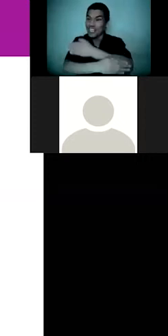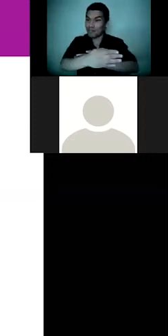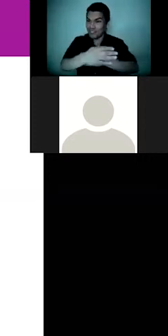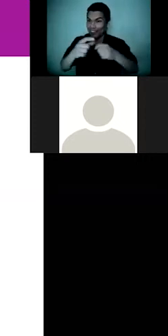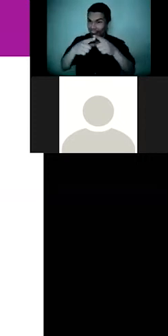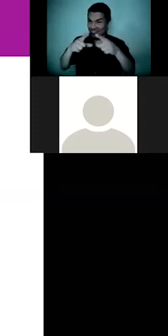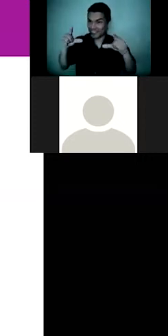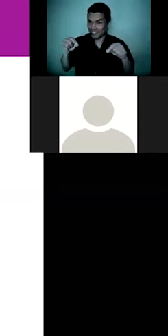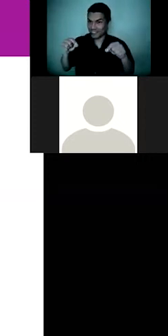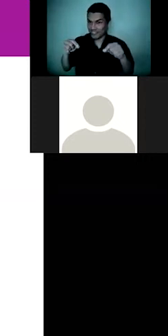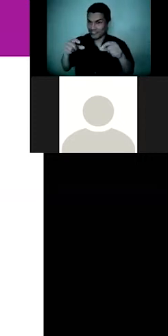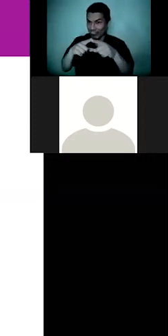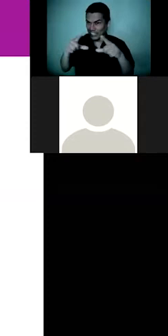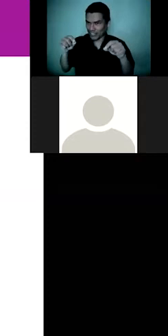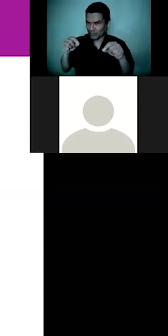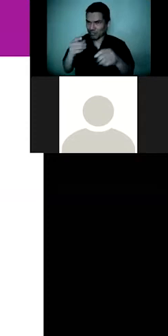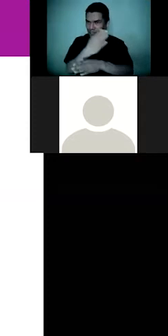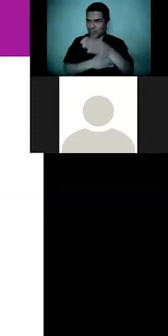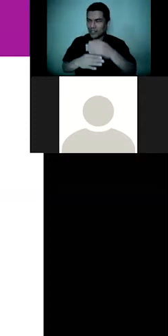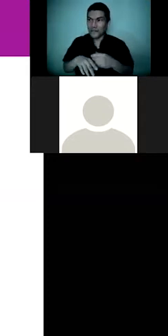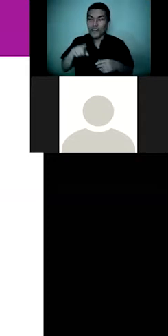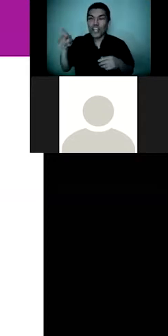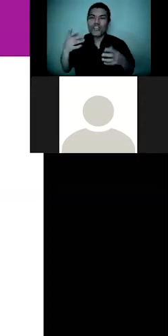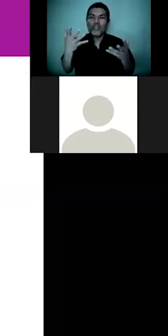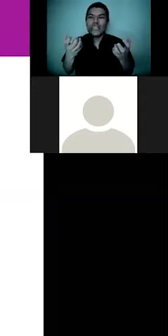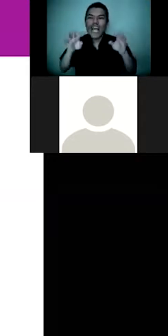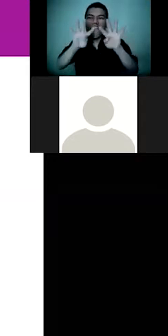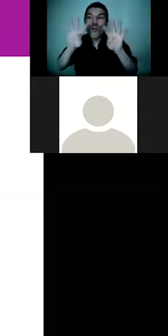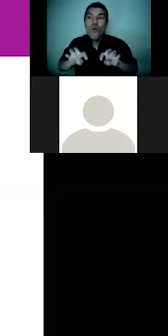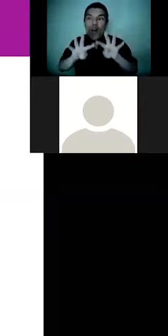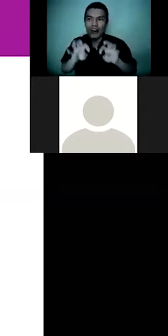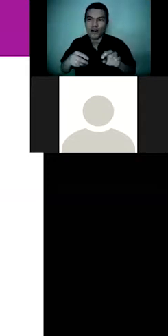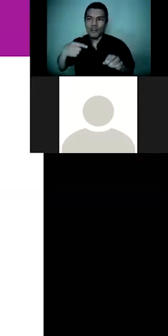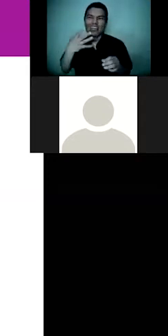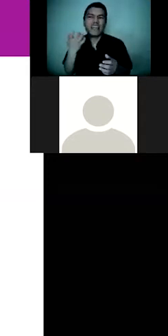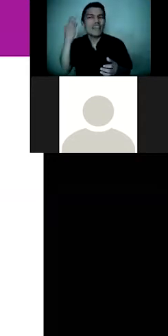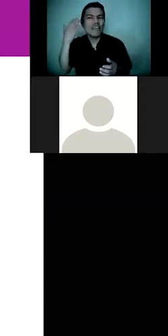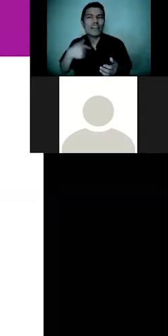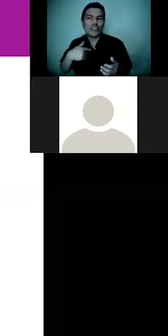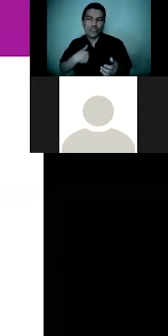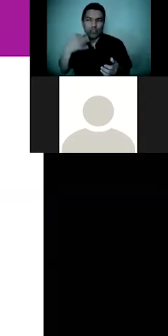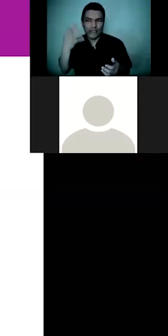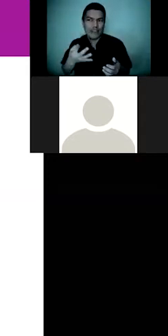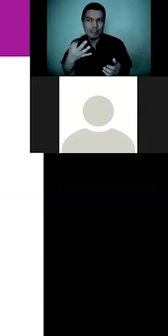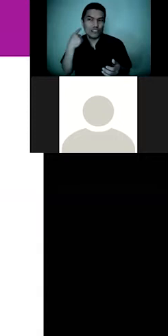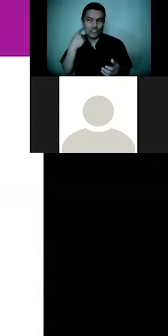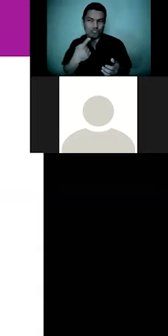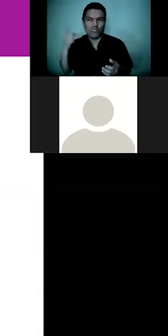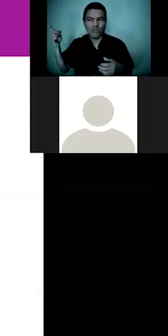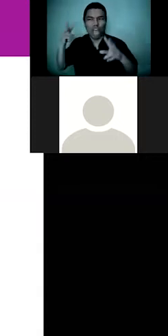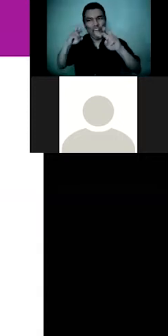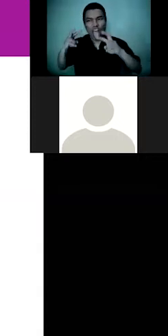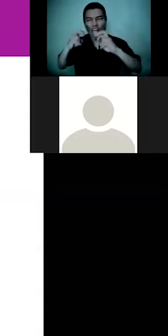Yo fui al CONADIS, ¿no? Para ver mi tarjeta de la persona con discapacidad, y ahí había un examen,